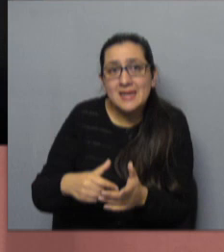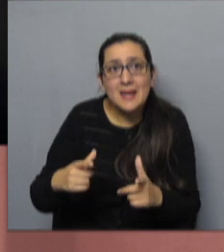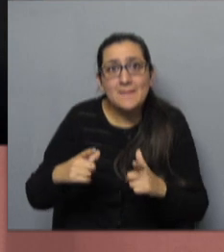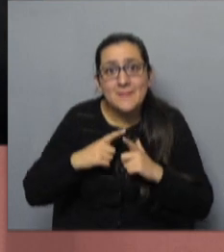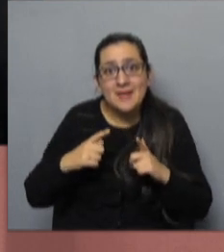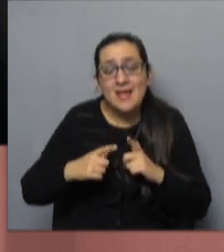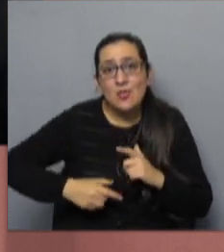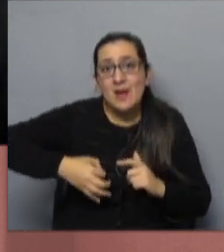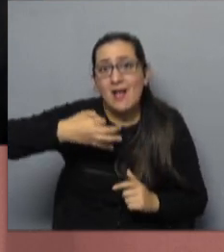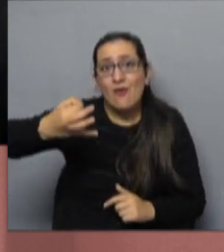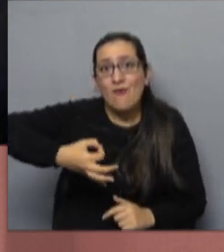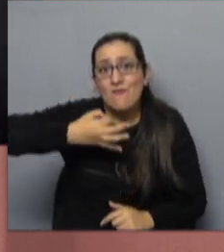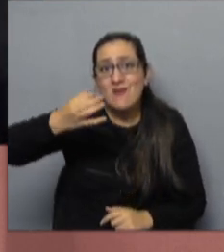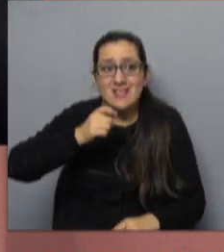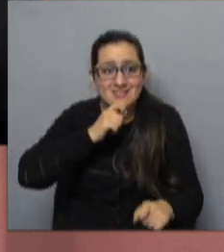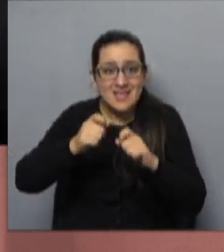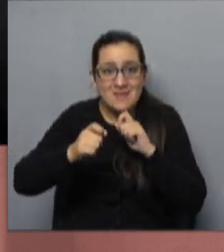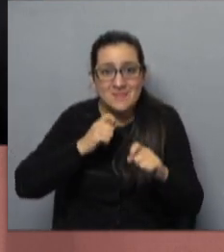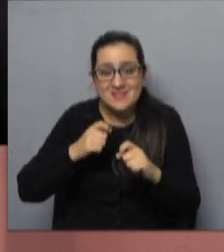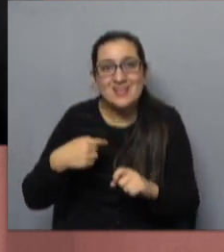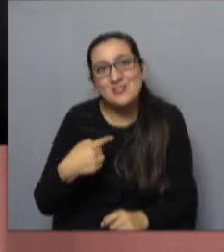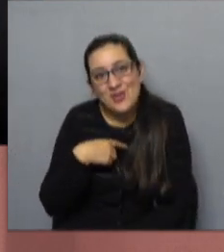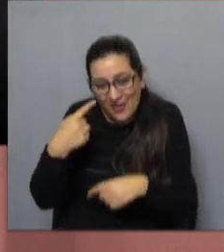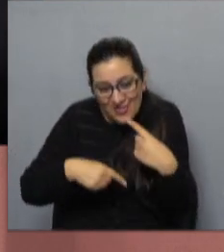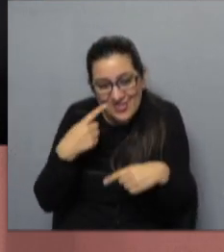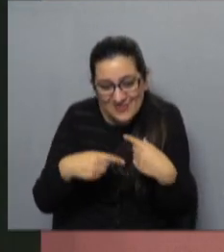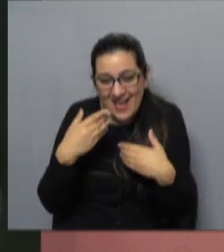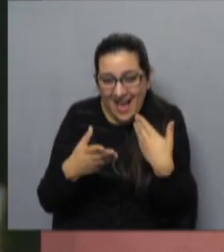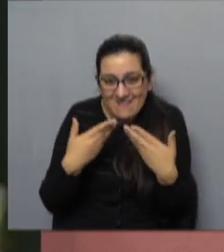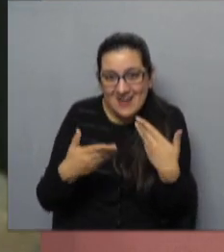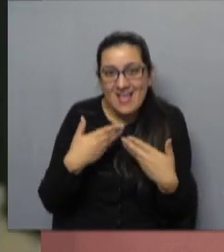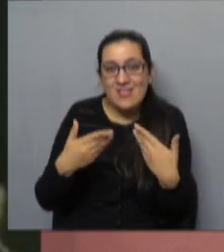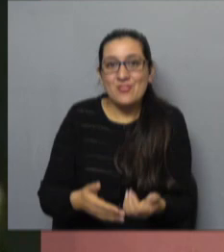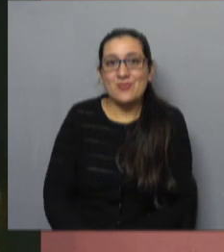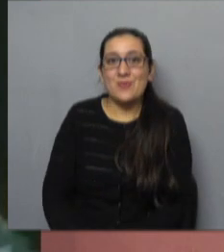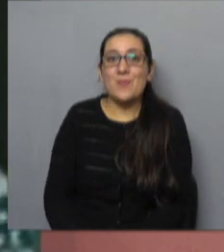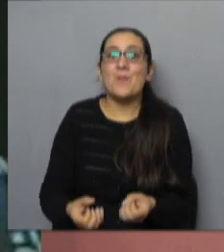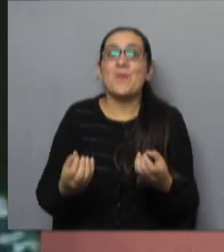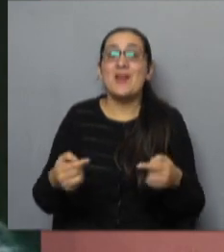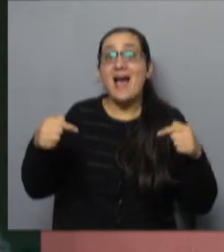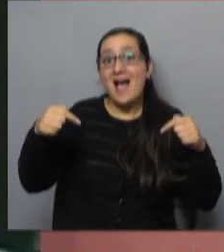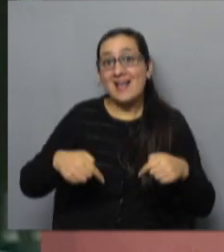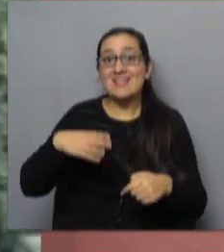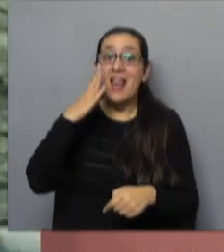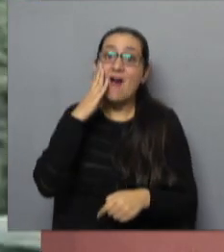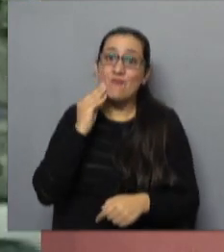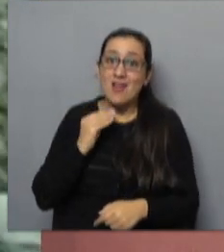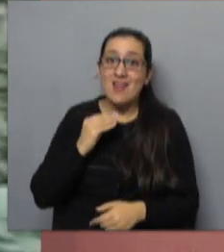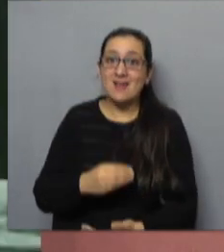la conferencia de prensa. Y yo seguí hablando con mi nieto. Acá está la abuela,